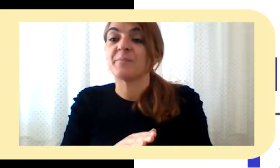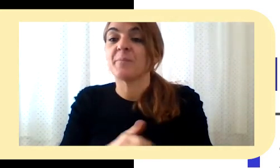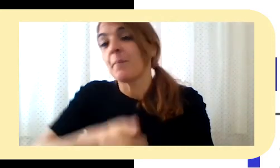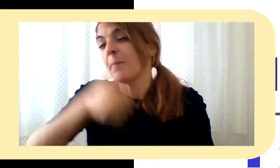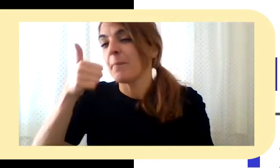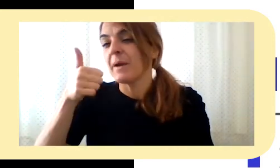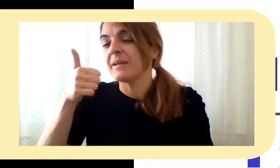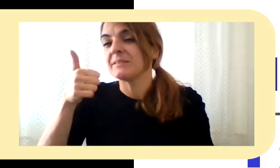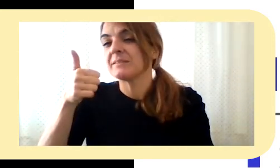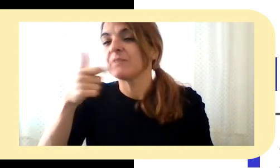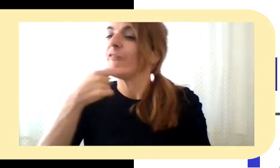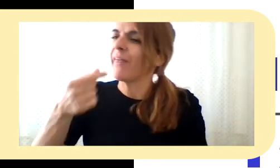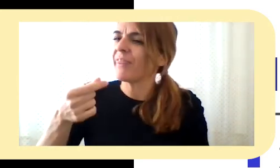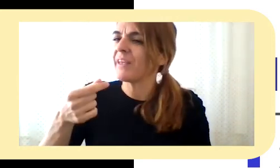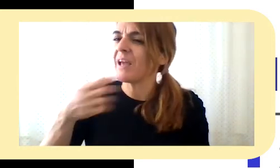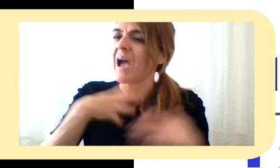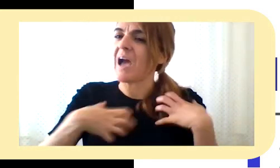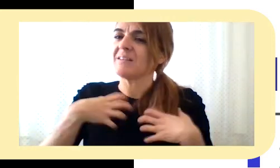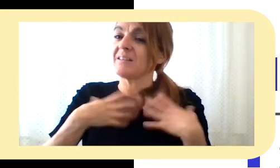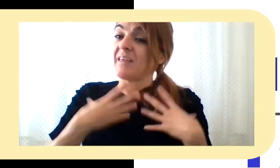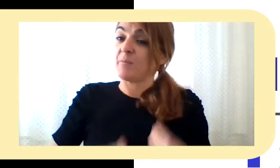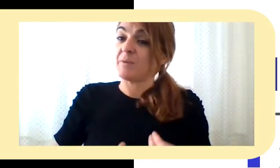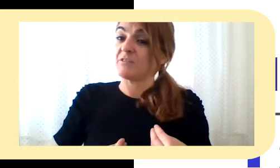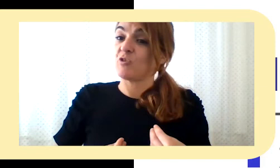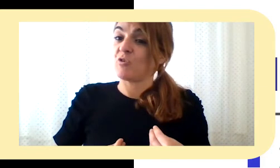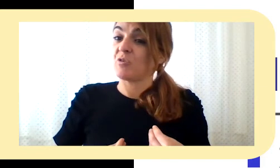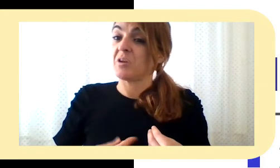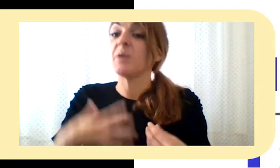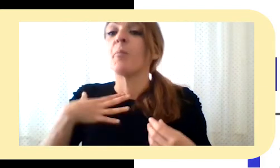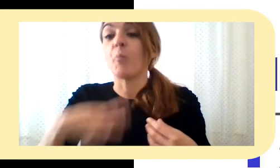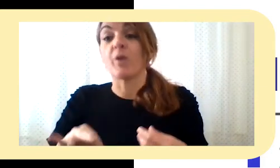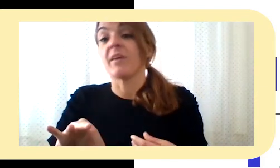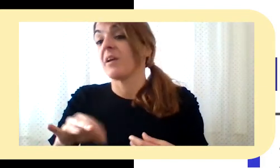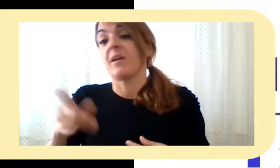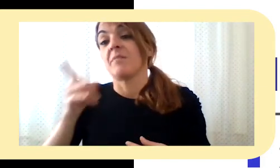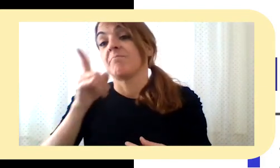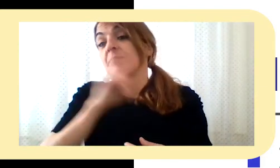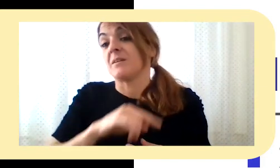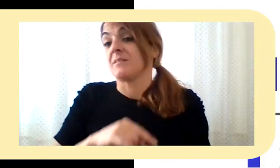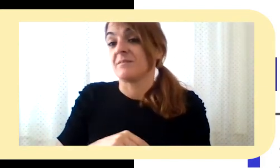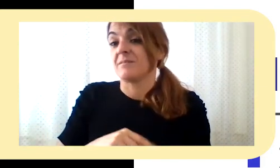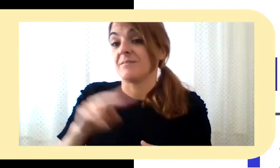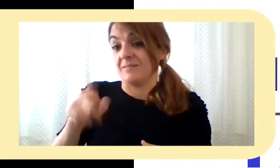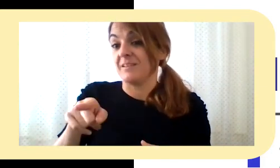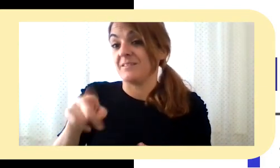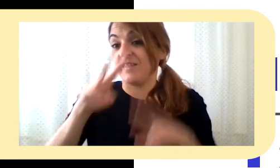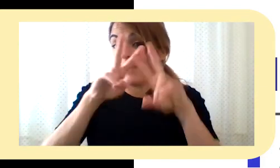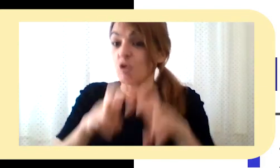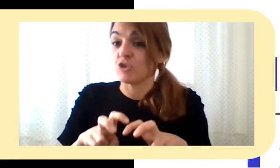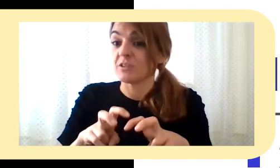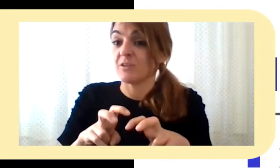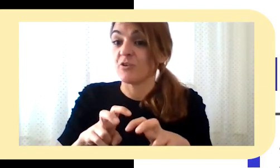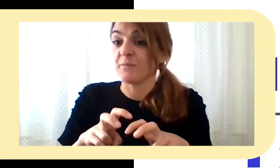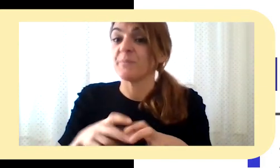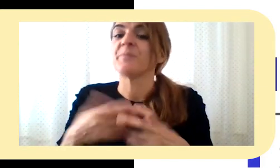fácilmente ansiedad y depresión, cuando a lo mejor no es verdad. En el tema de mortalidad, aparte de todas las consideraciones que ha hecho Teresa, que